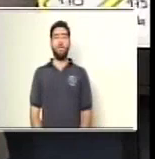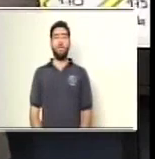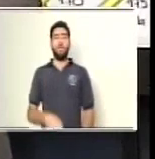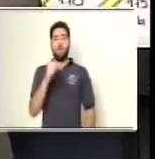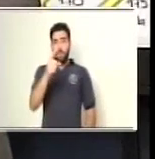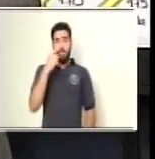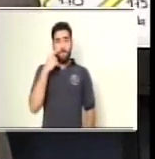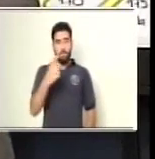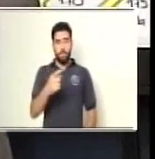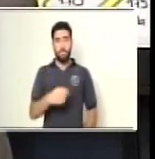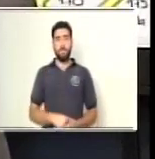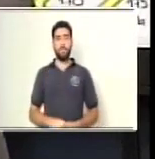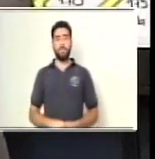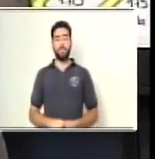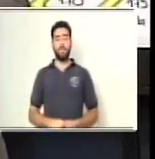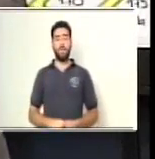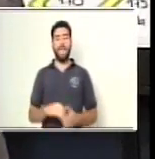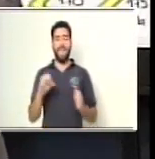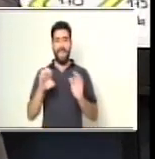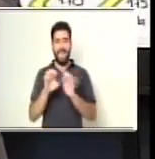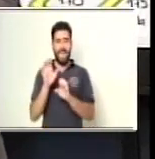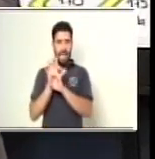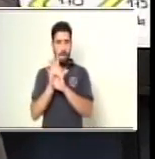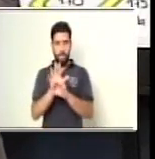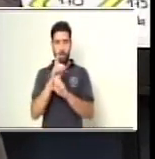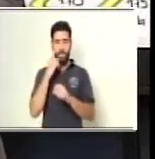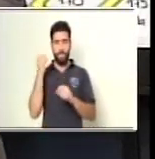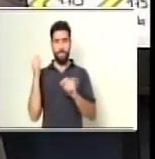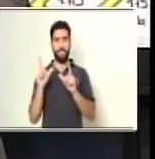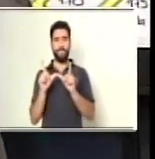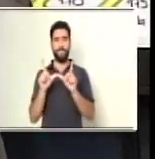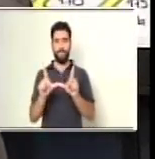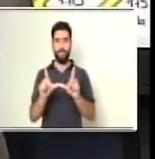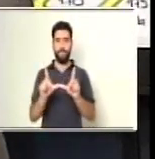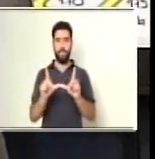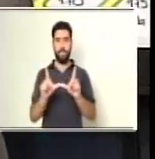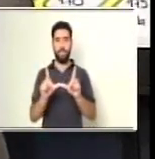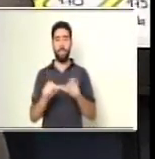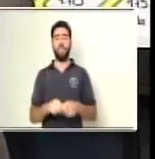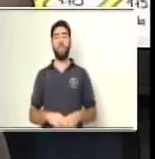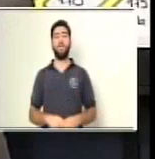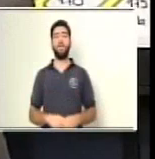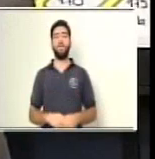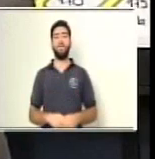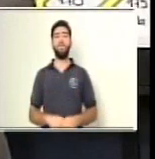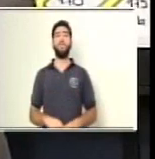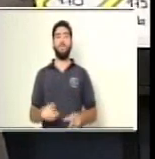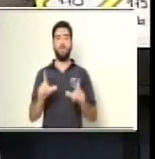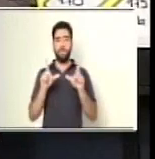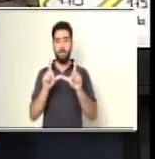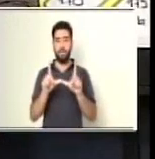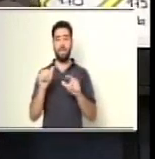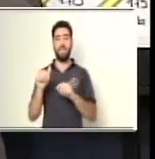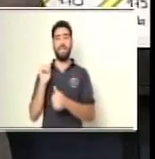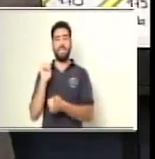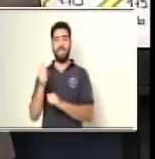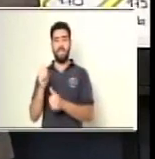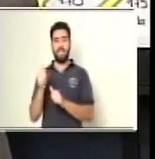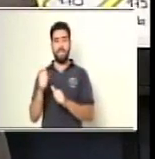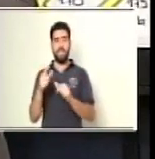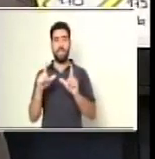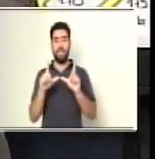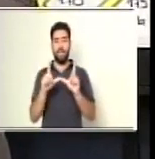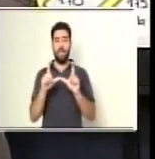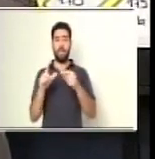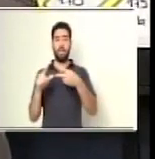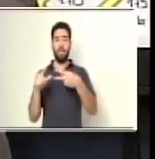Tenemos este ejemplo, muy sencillo. Nos expresa la relación que existe entre estos dos